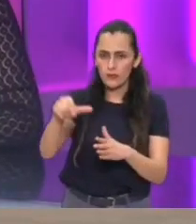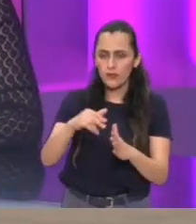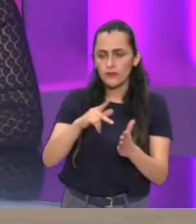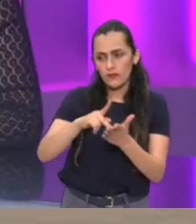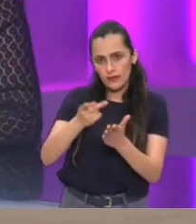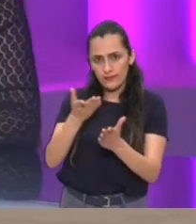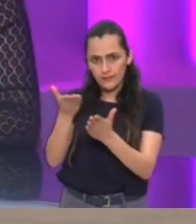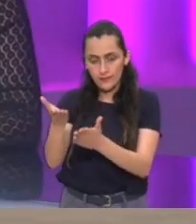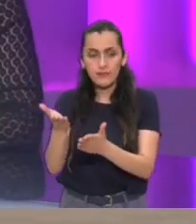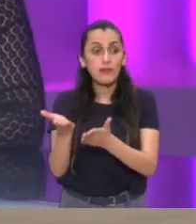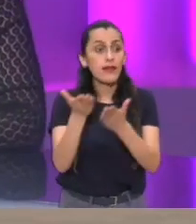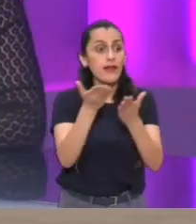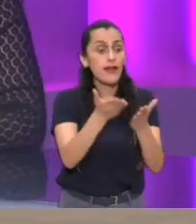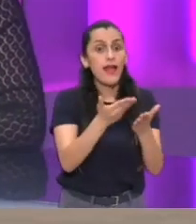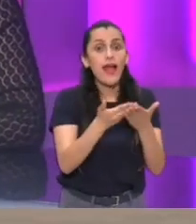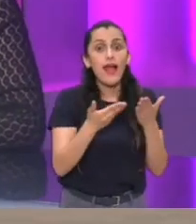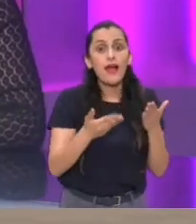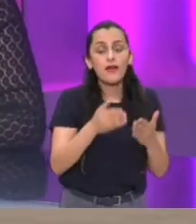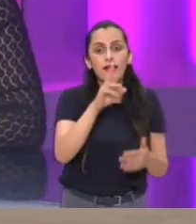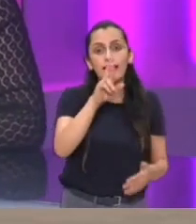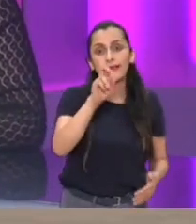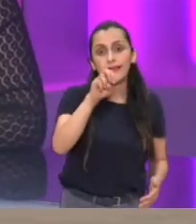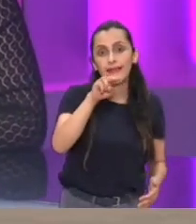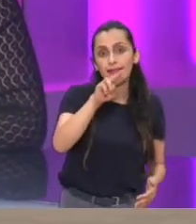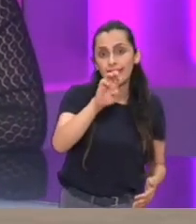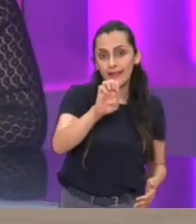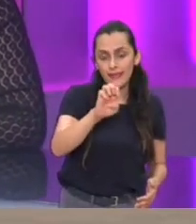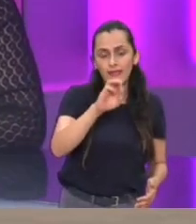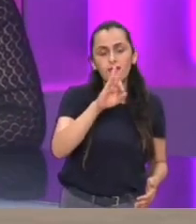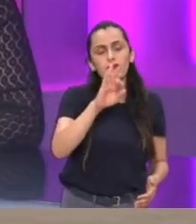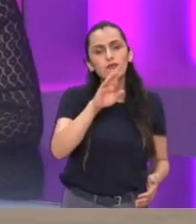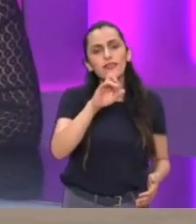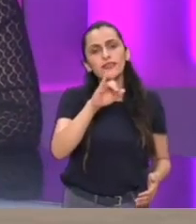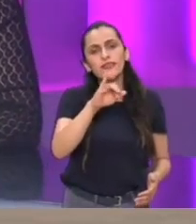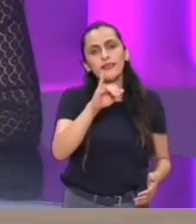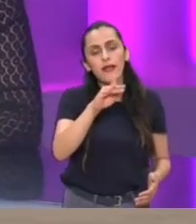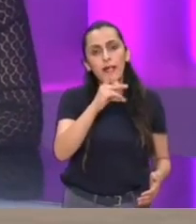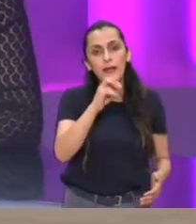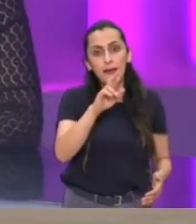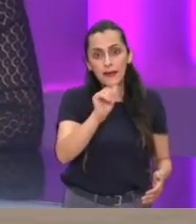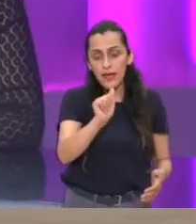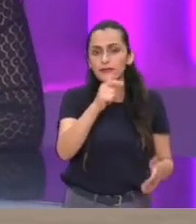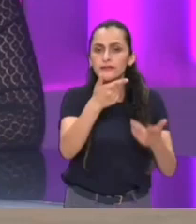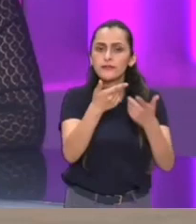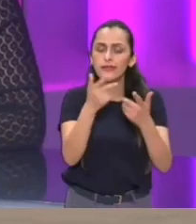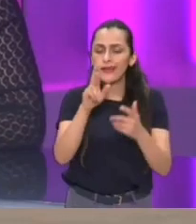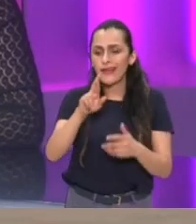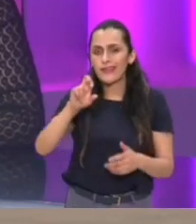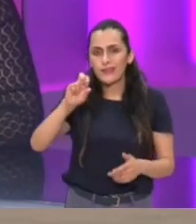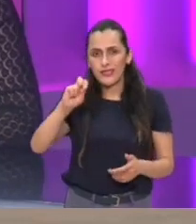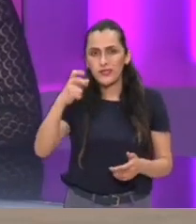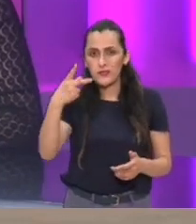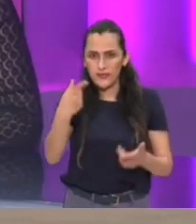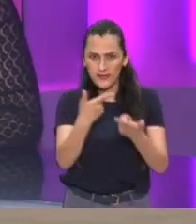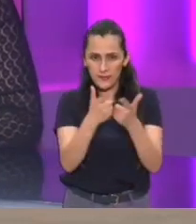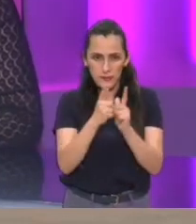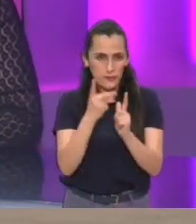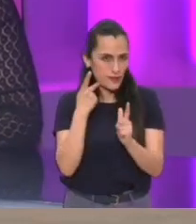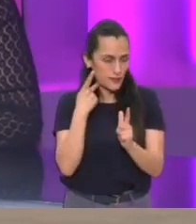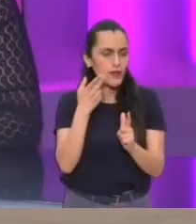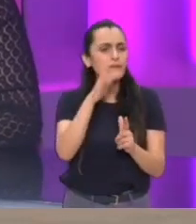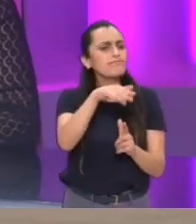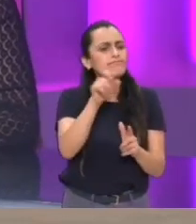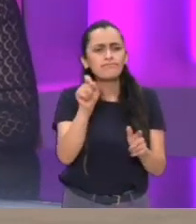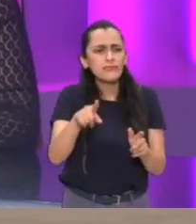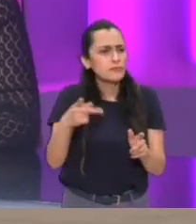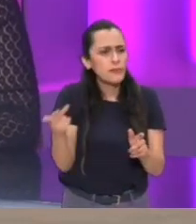Por lo pronto, entonces, es turno de René Fujiwara, de redes sociales progresistas. Misma pregunta, por favor, ¿cuánto invertir en salud y cómo hacer